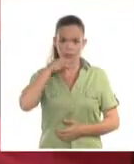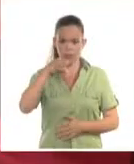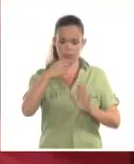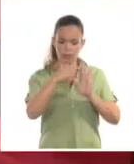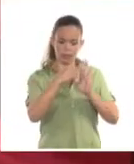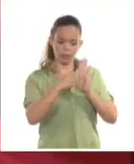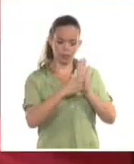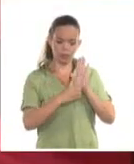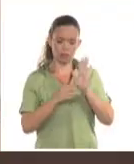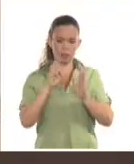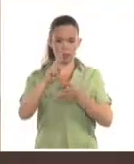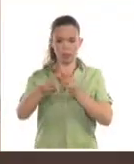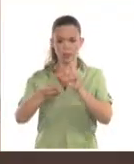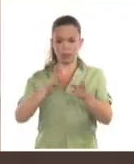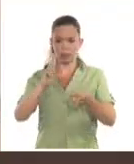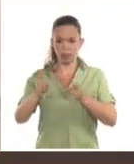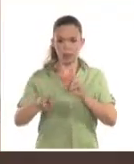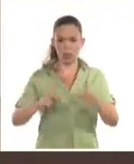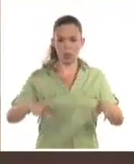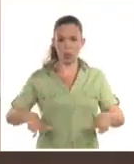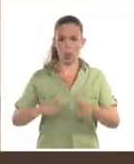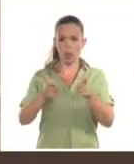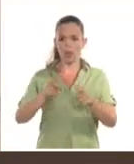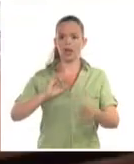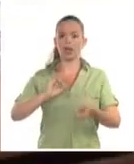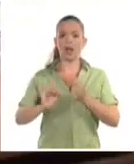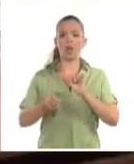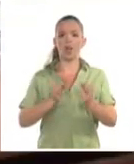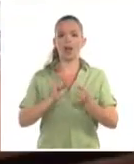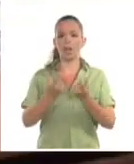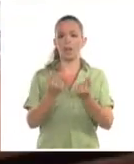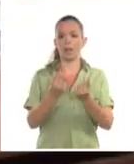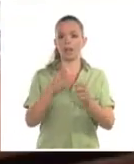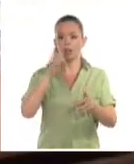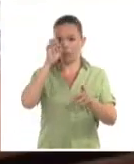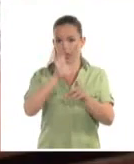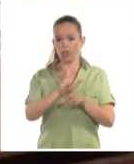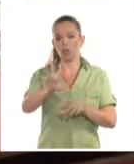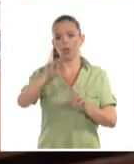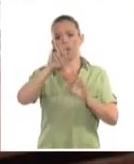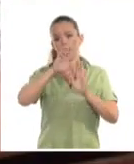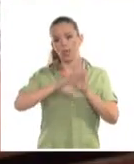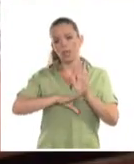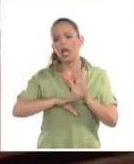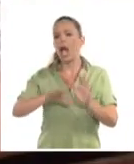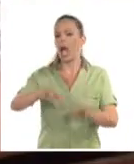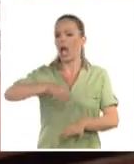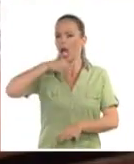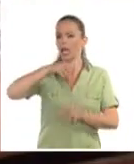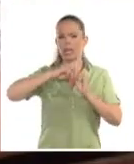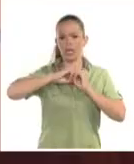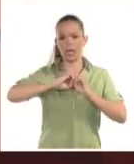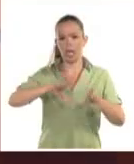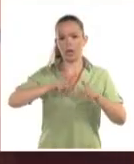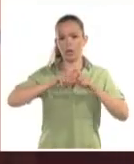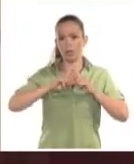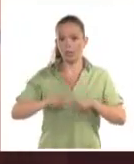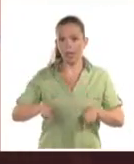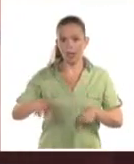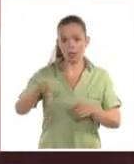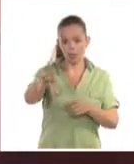y regular precios a partir de las nuevas medidas están bien claras pero no en todos los lugares se pone en